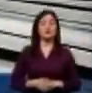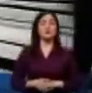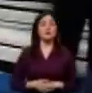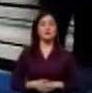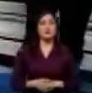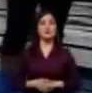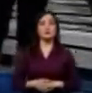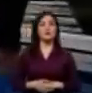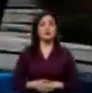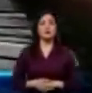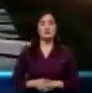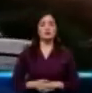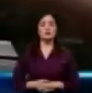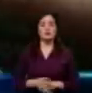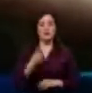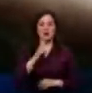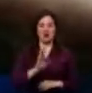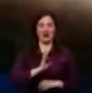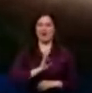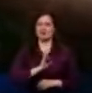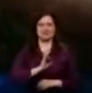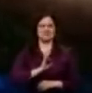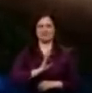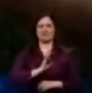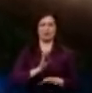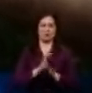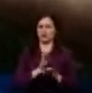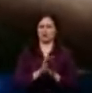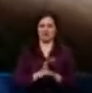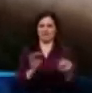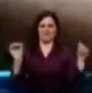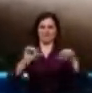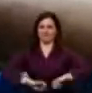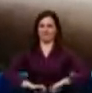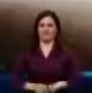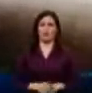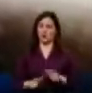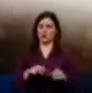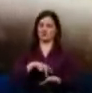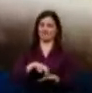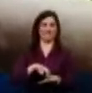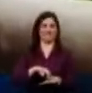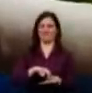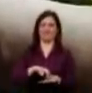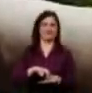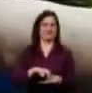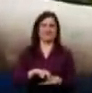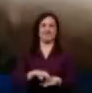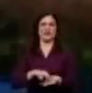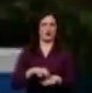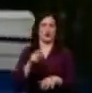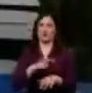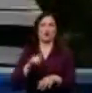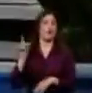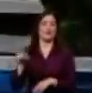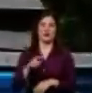se lo puede ver en este momento, que ya no está en condiciones para que los ciudadanos transiten por este lugar, también